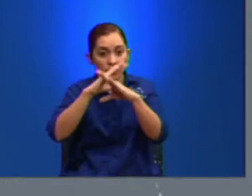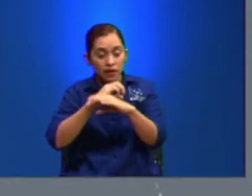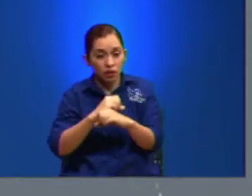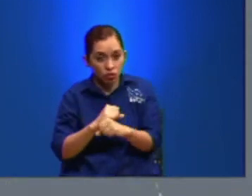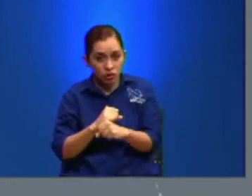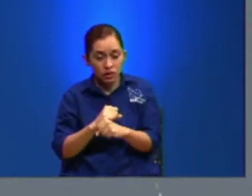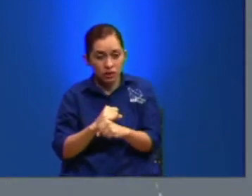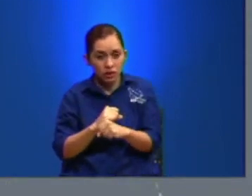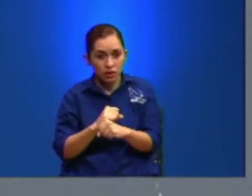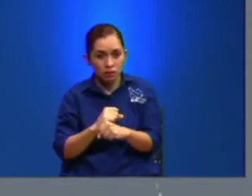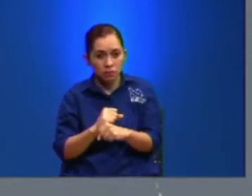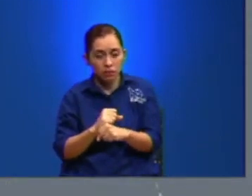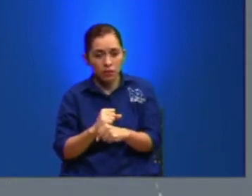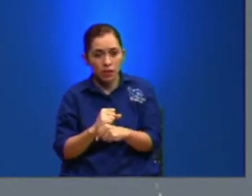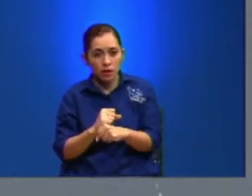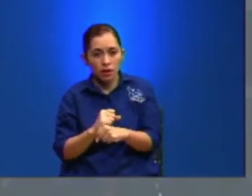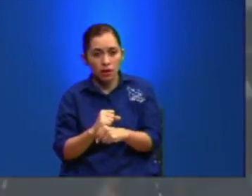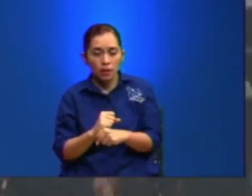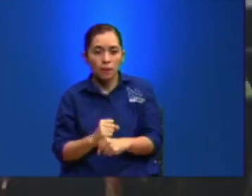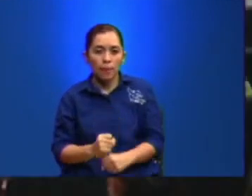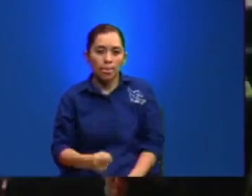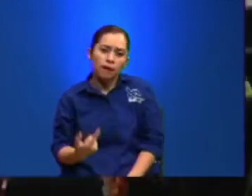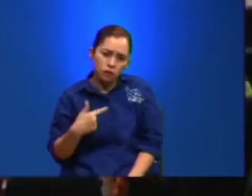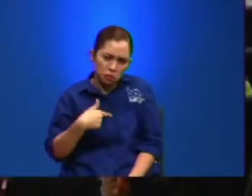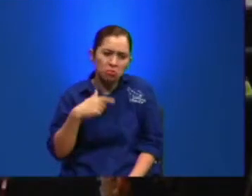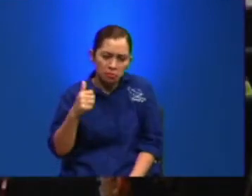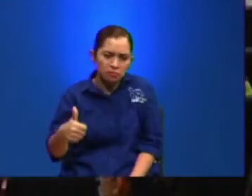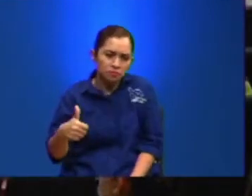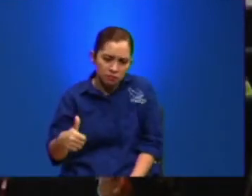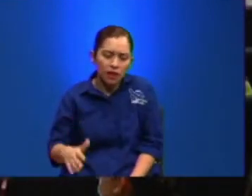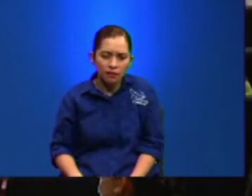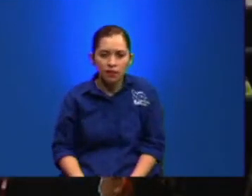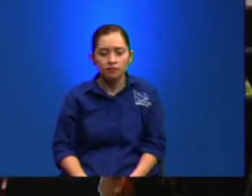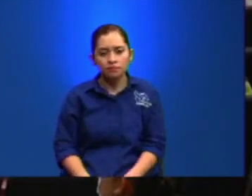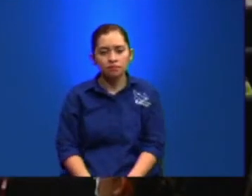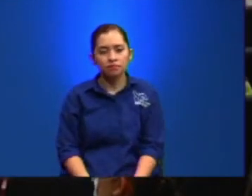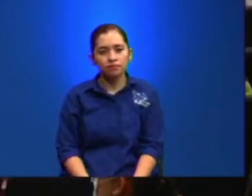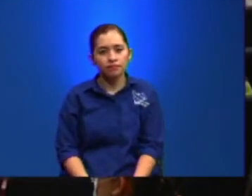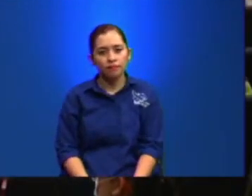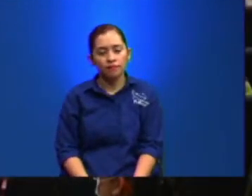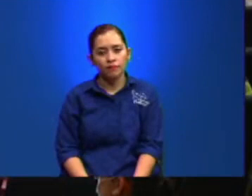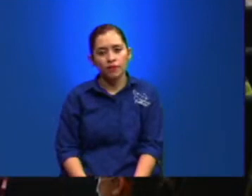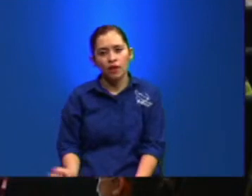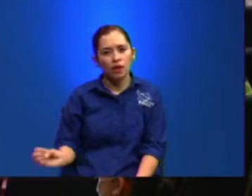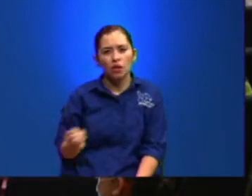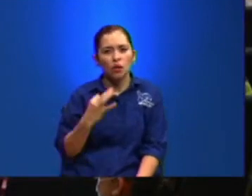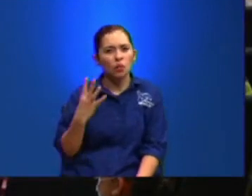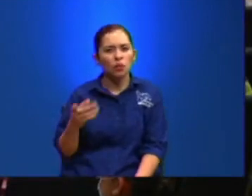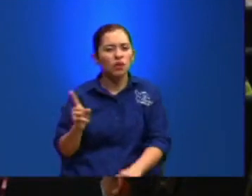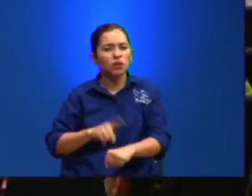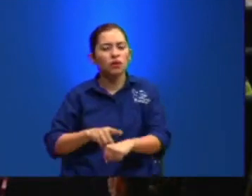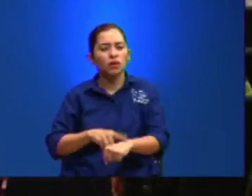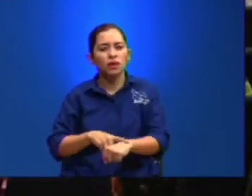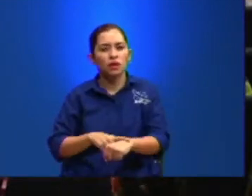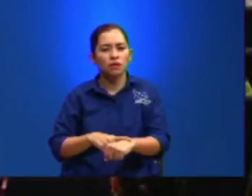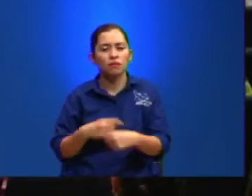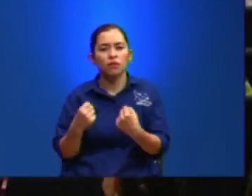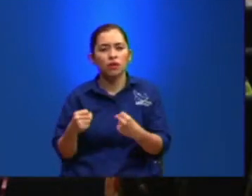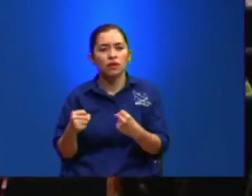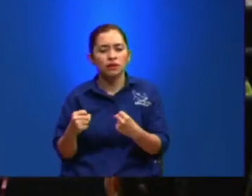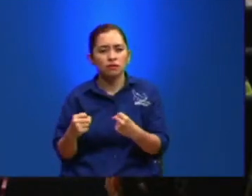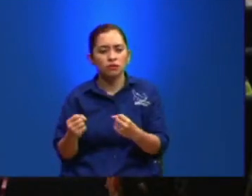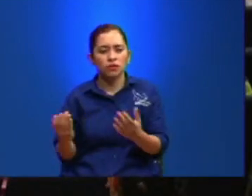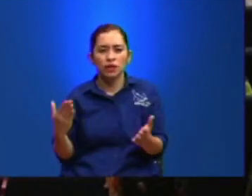más o menos seguras a viernes de año y cuánto nos hacemos para el otro poblado hasta el hotel